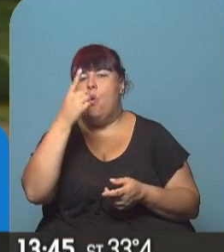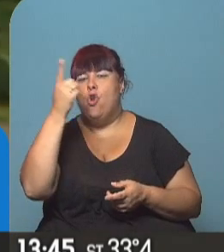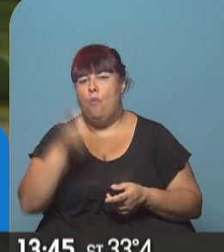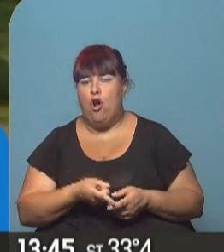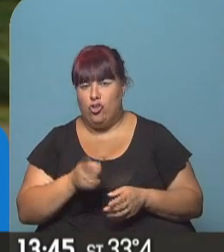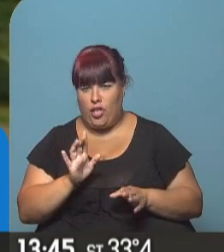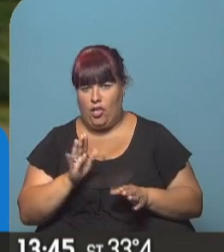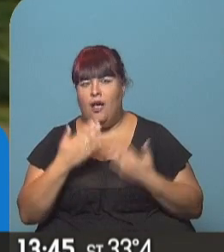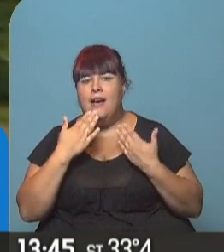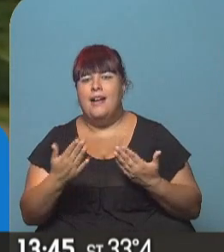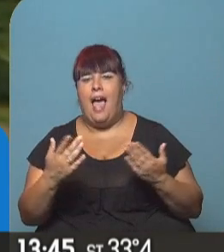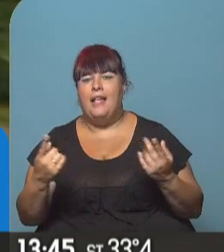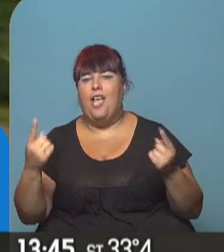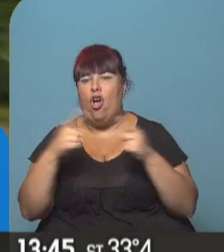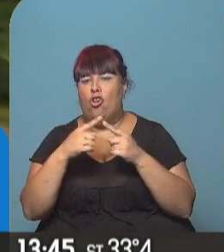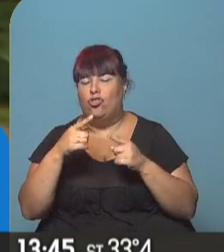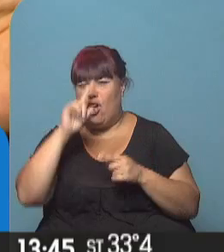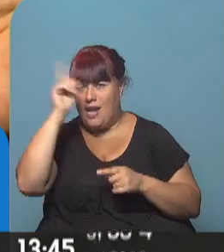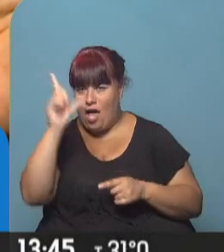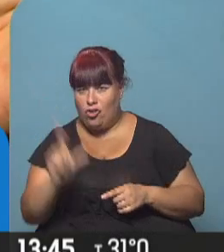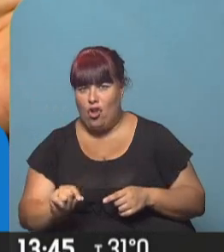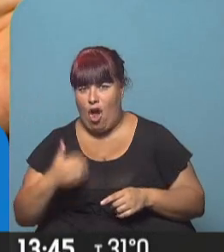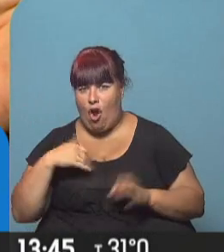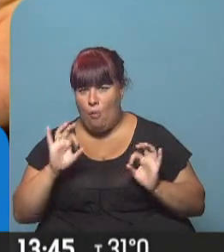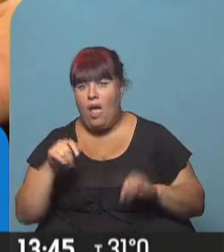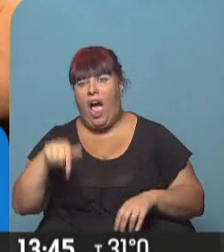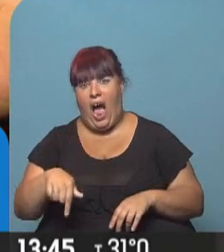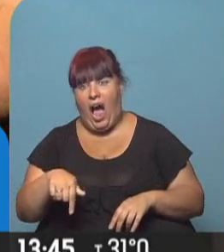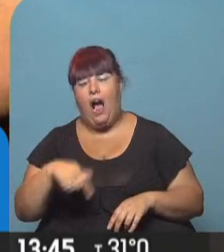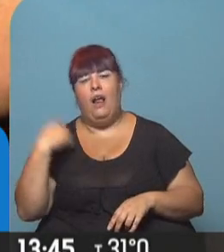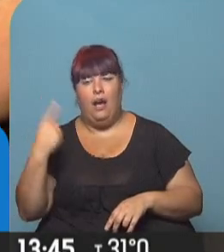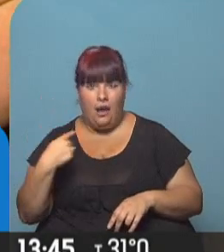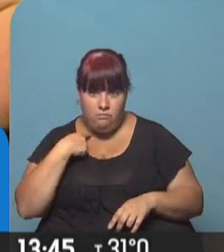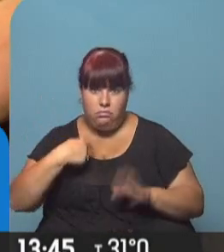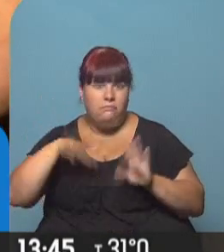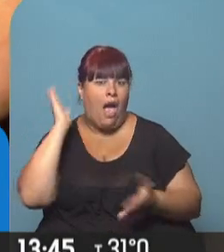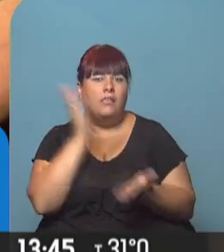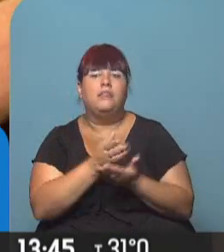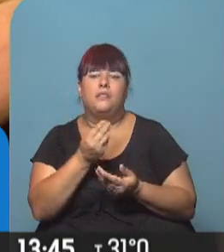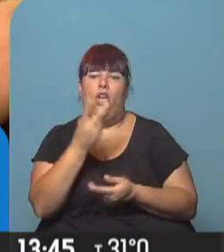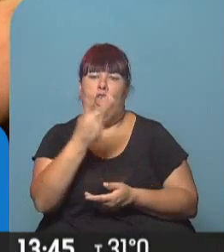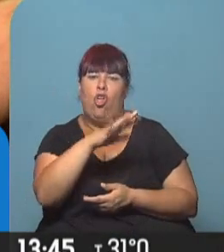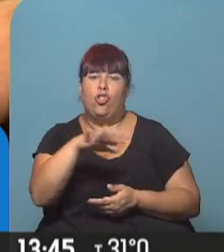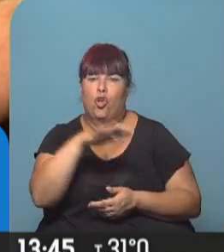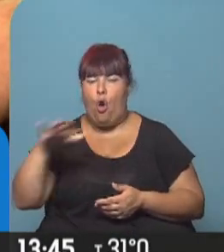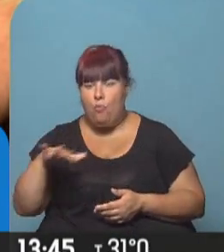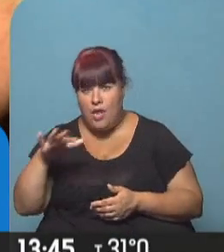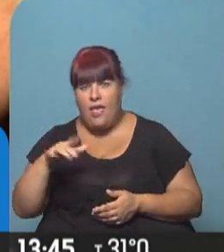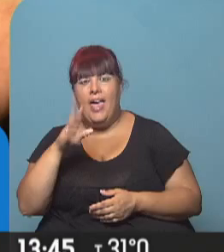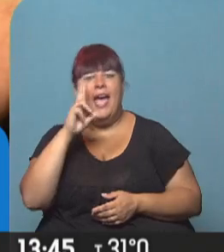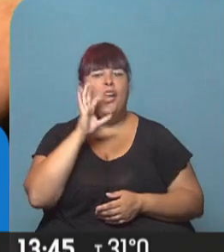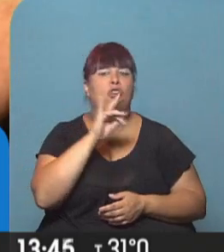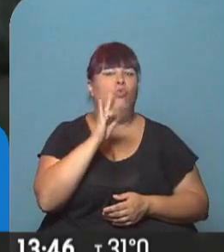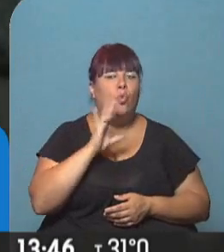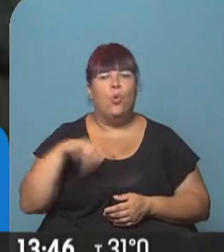1% a través del interconectado nacional para el país, y hoy están poniendo y condenando más que nada a dos comunidades, como es Río Turbio